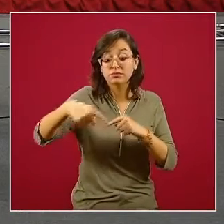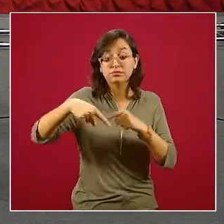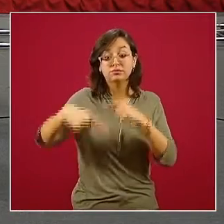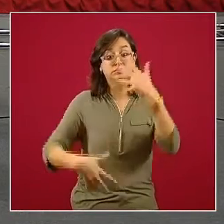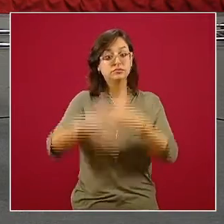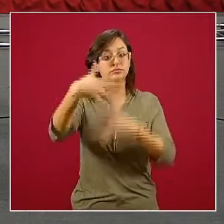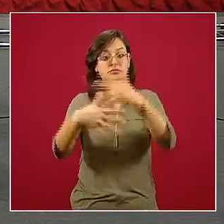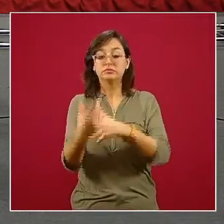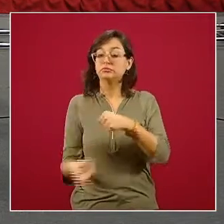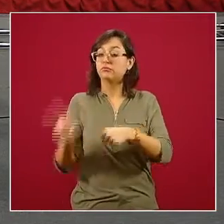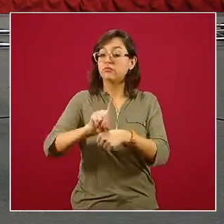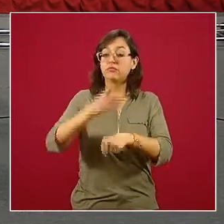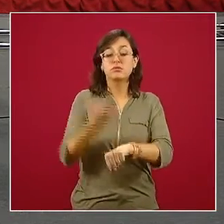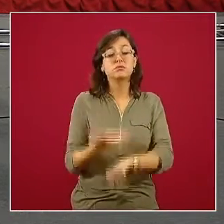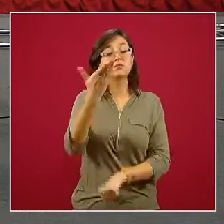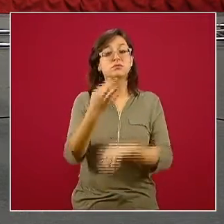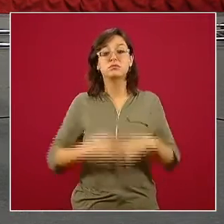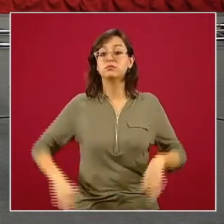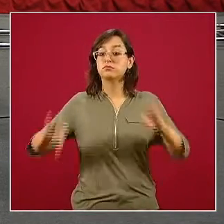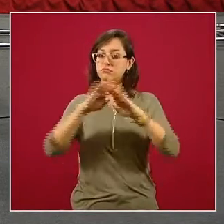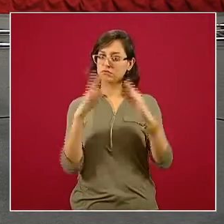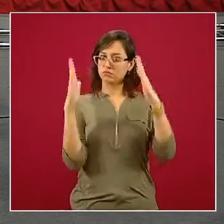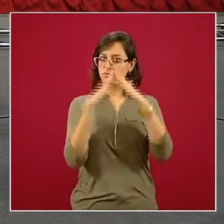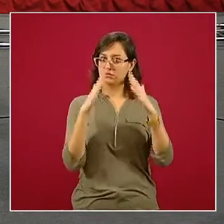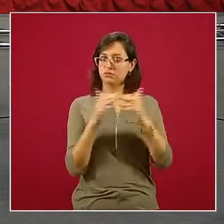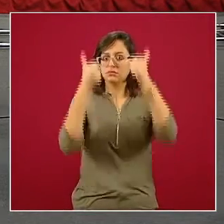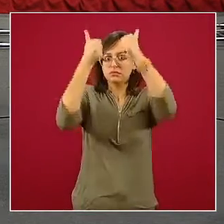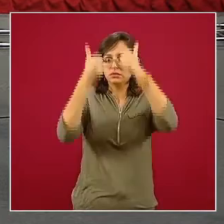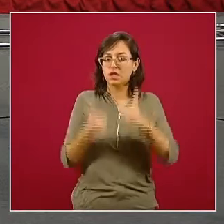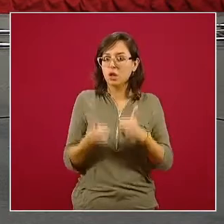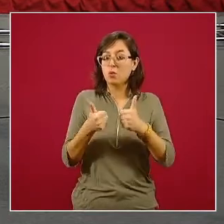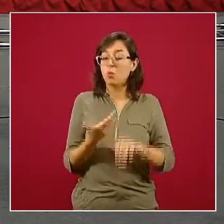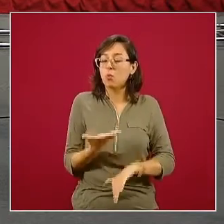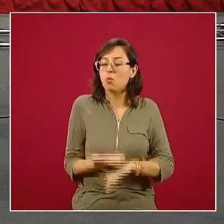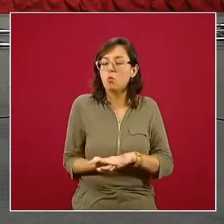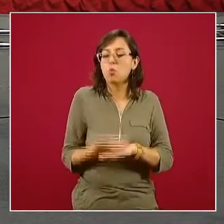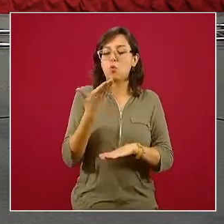son extraordinariamente valiosos para mantener